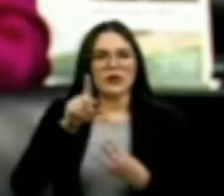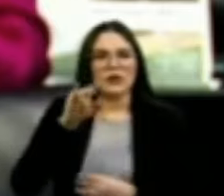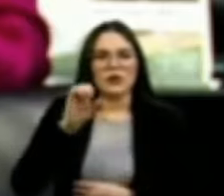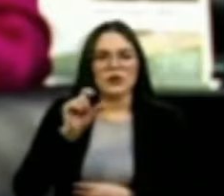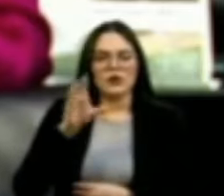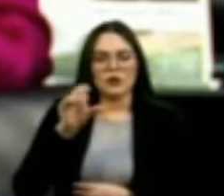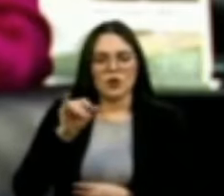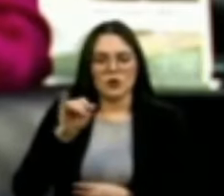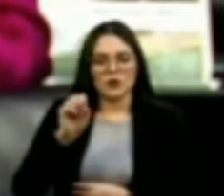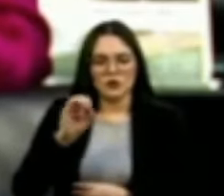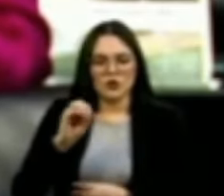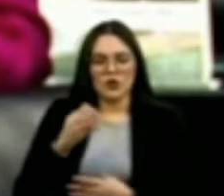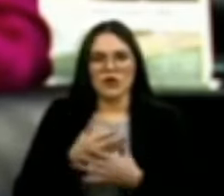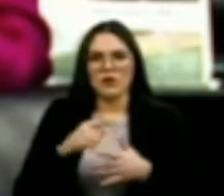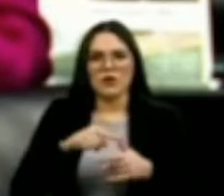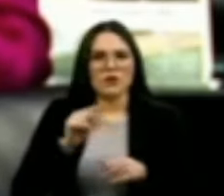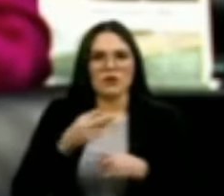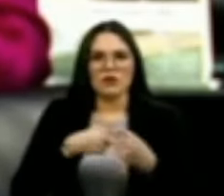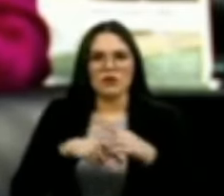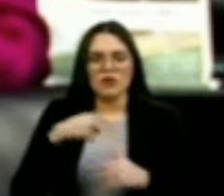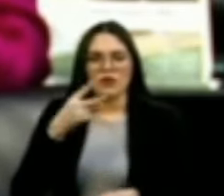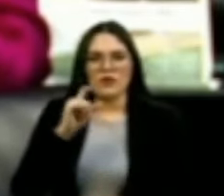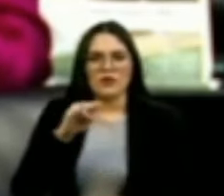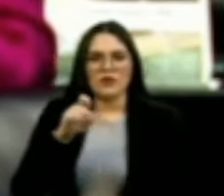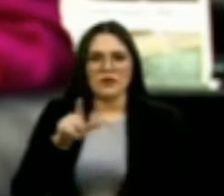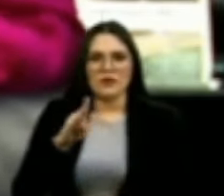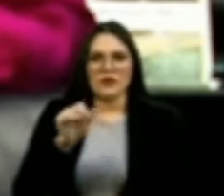y el ausente Daniel Barreda.